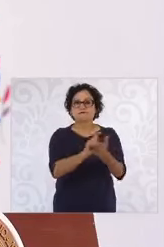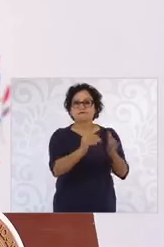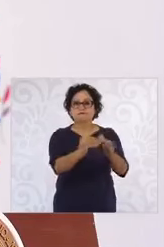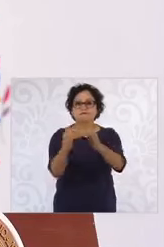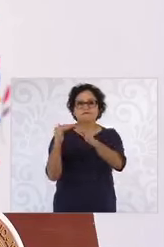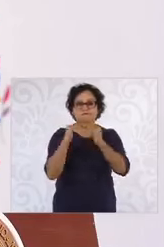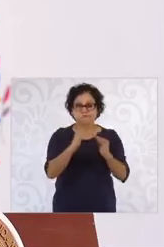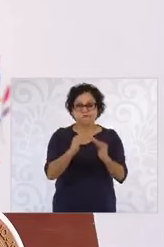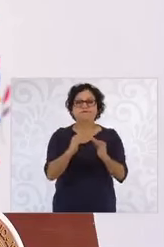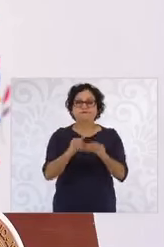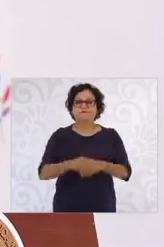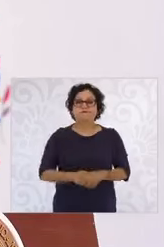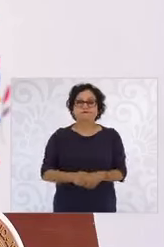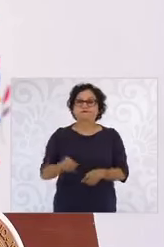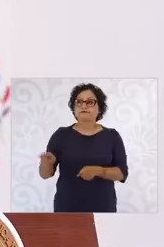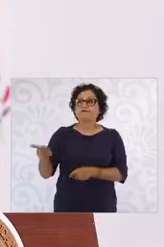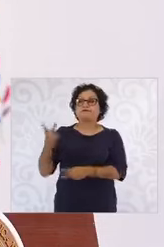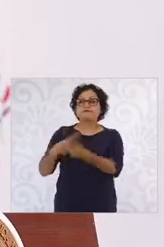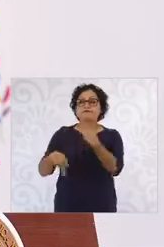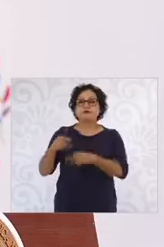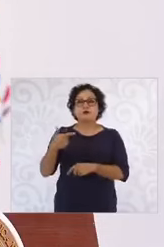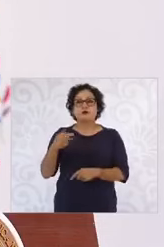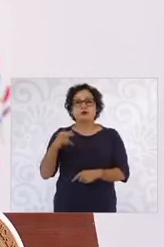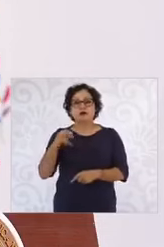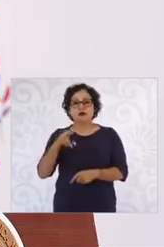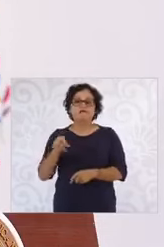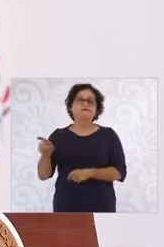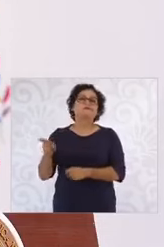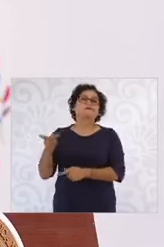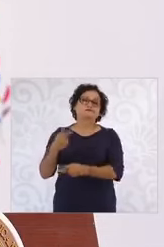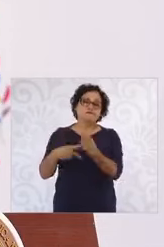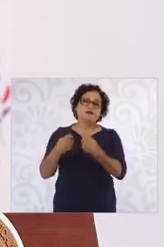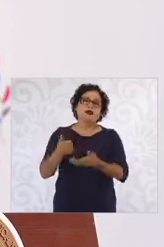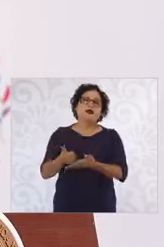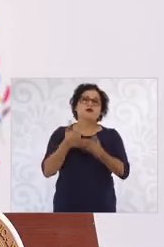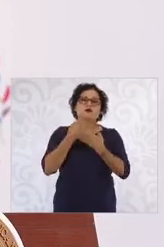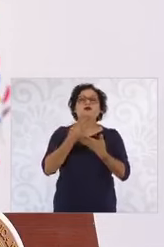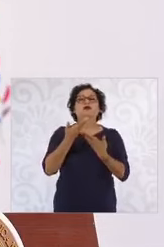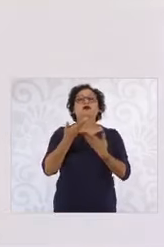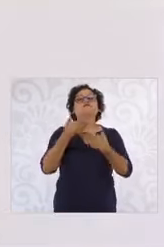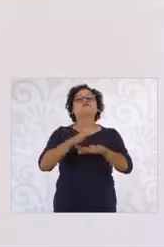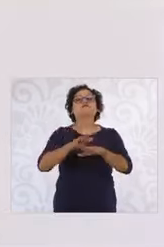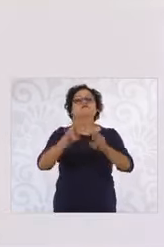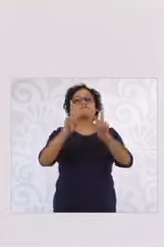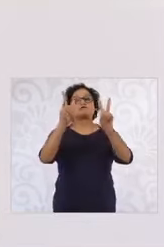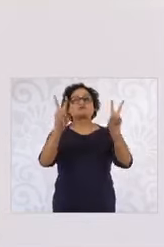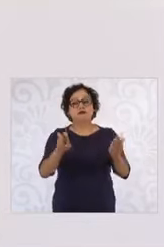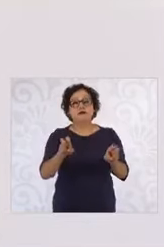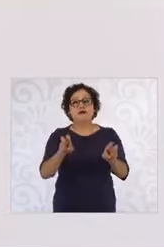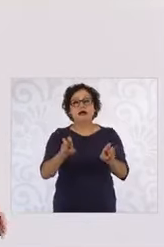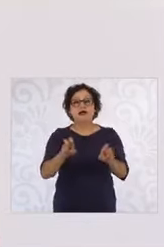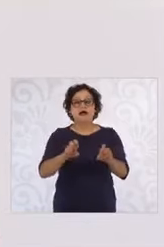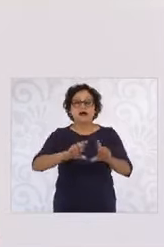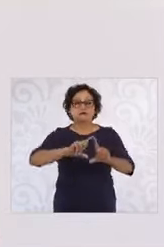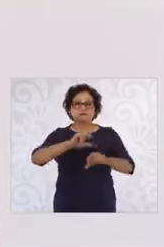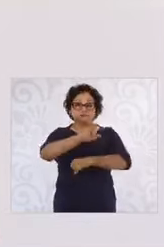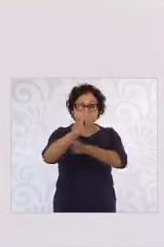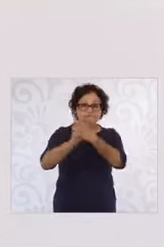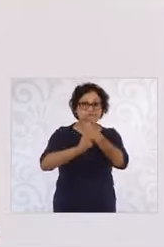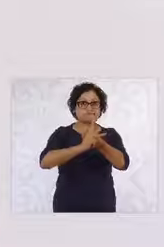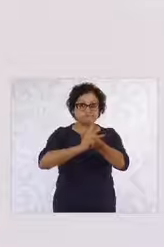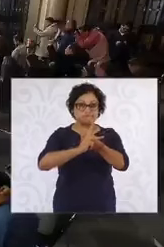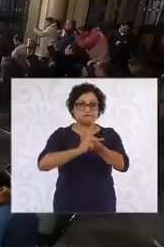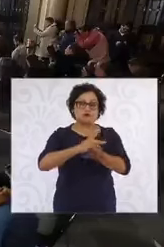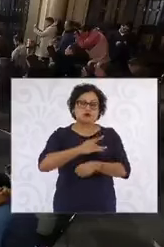cerrar la mañanera del día de hoy sobre el tema de Suave Patria. Bueno. Iniciamos con